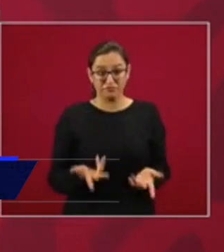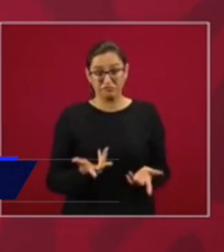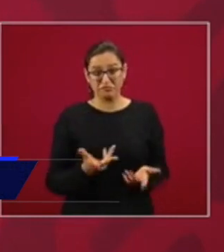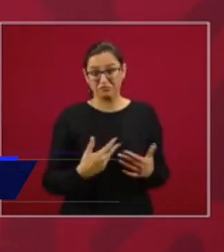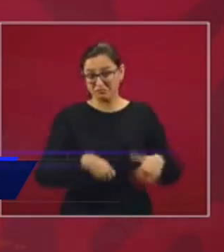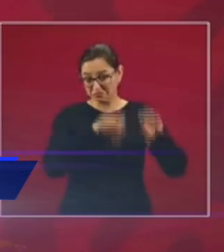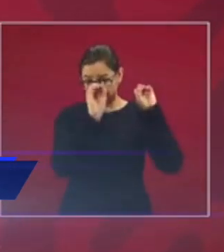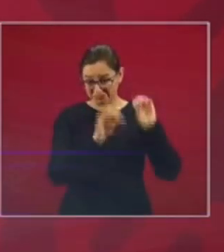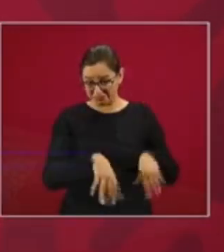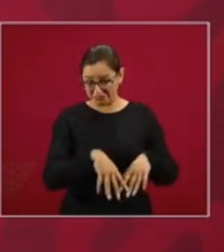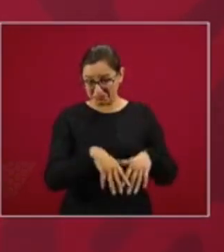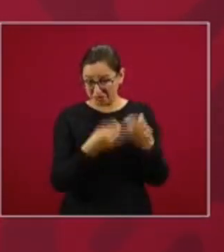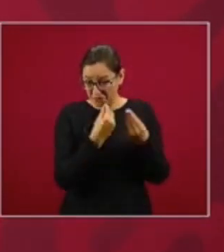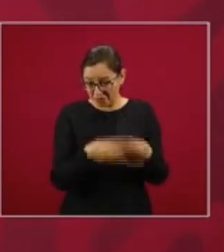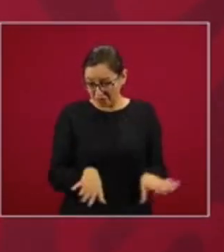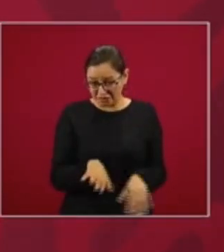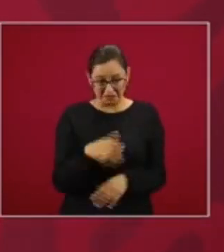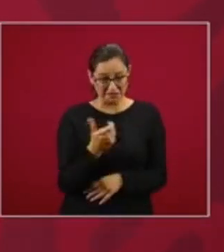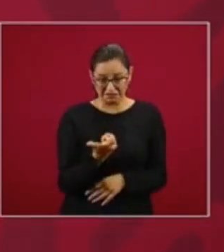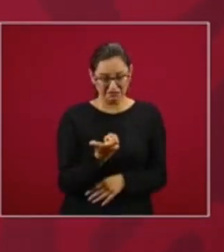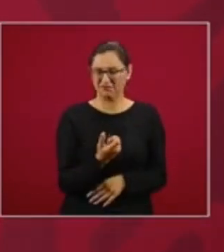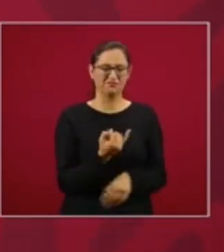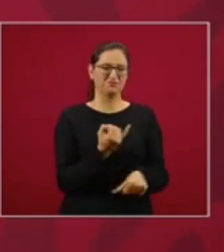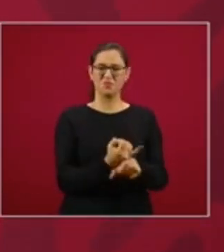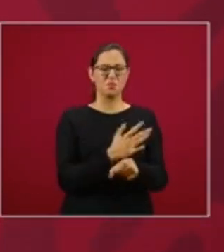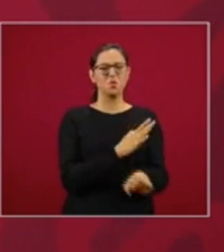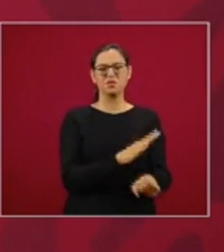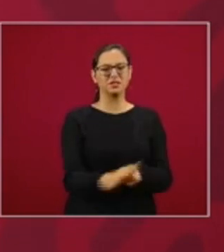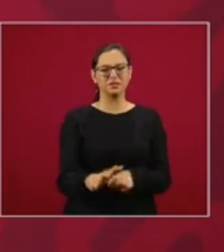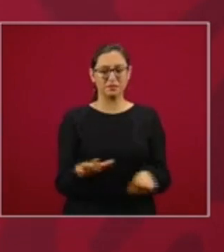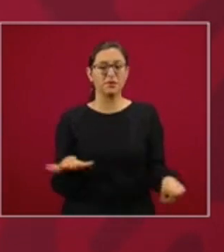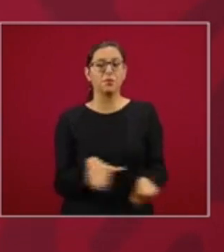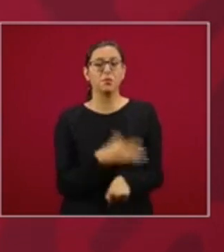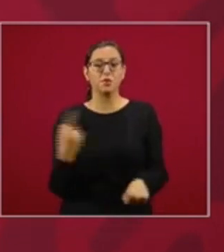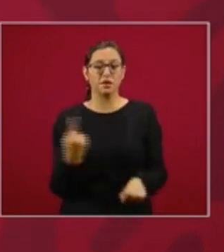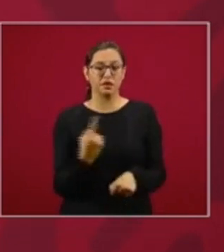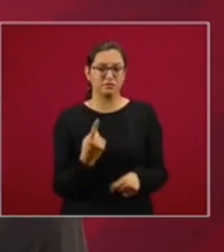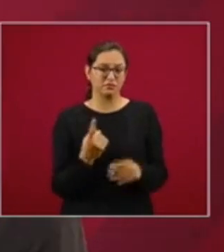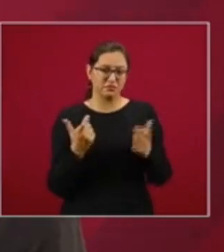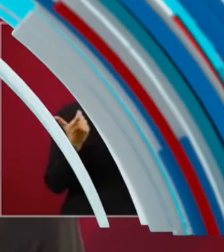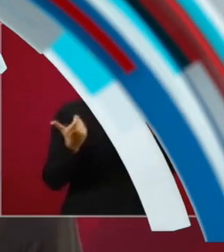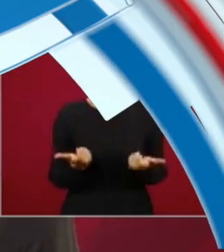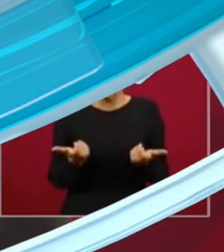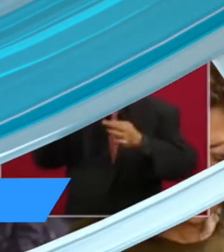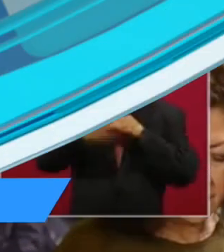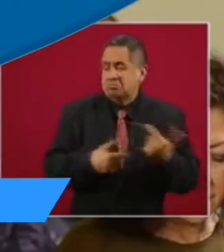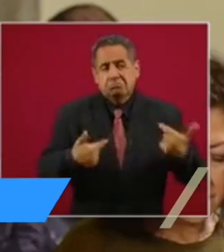convirtiera en chatarra esta planta porque se trata de dinero del presupuesto, que es dinero del pueblo.